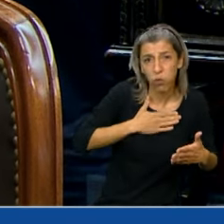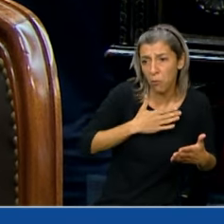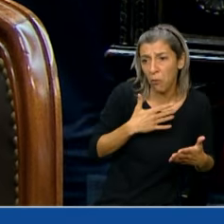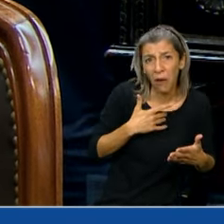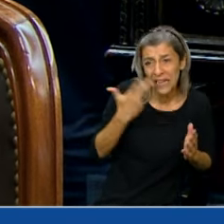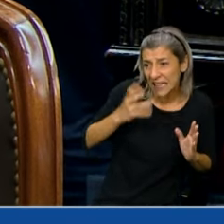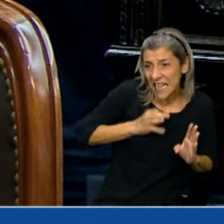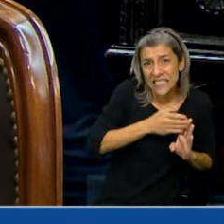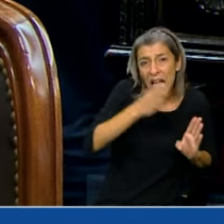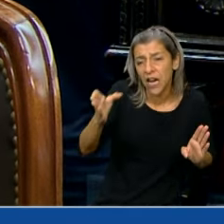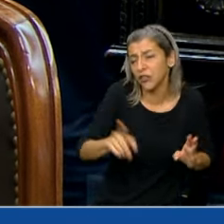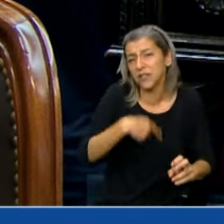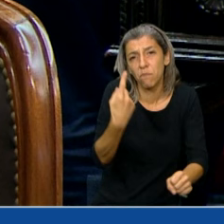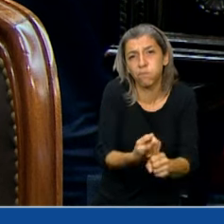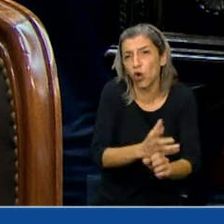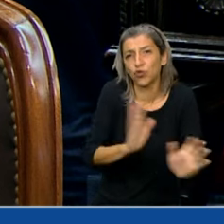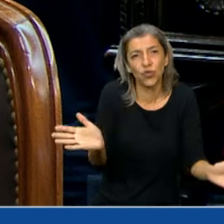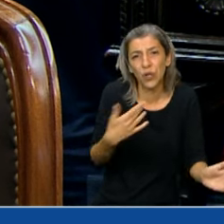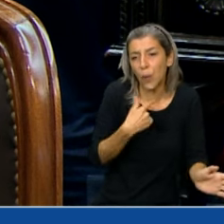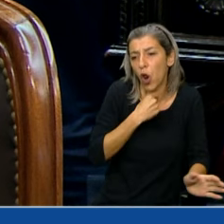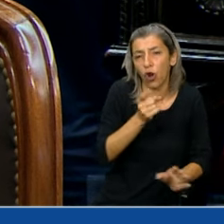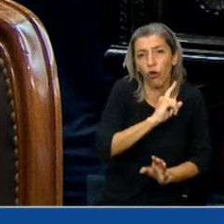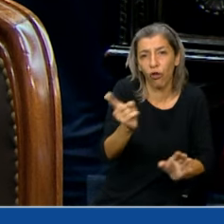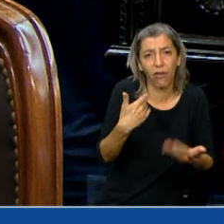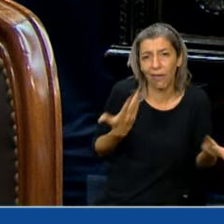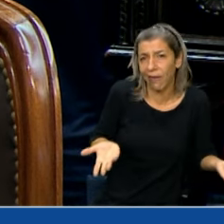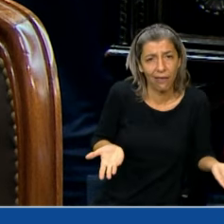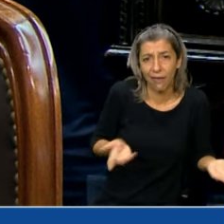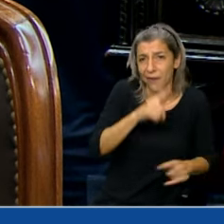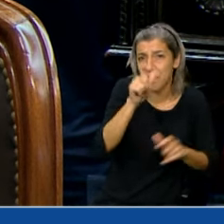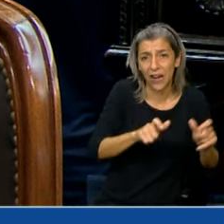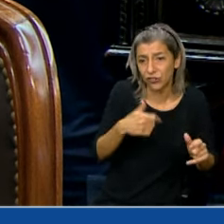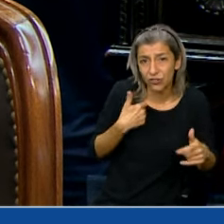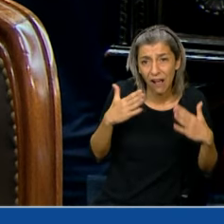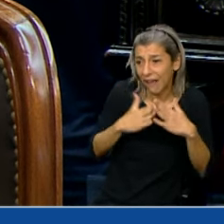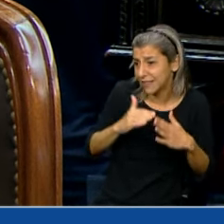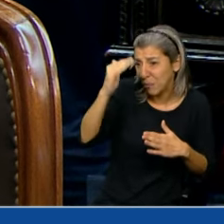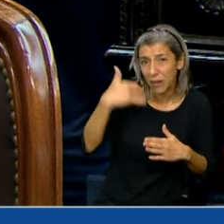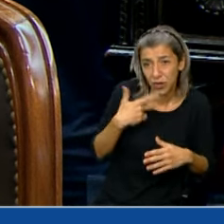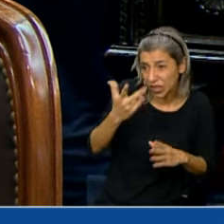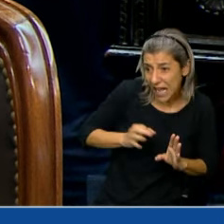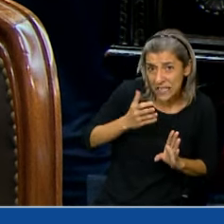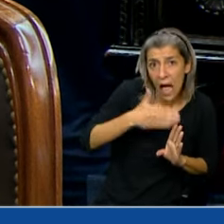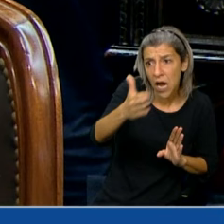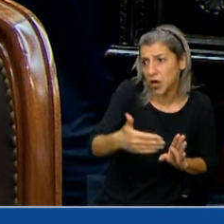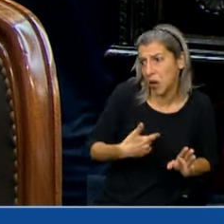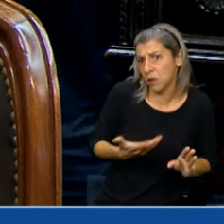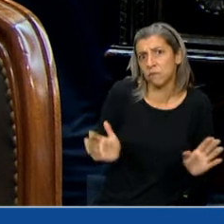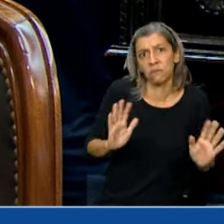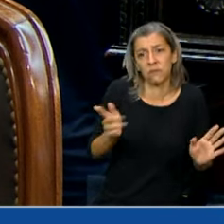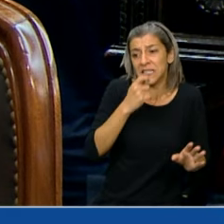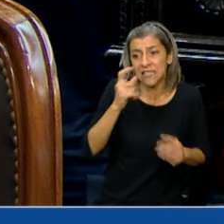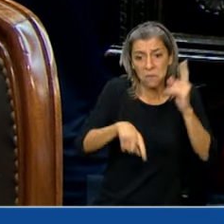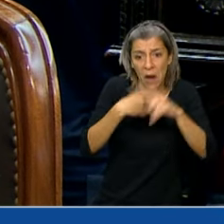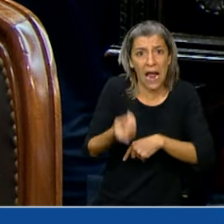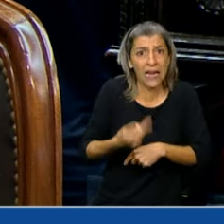sostener la oferta de alquileres querer ponerlo a 3 años cuando no sabe si mañana nos va a estallar el